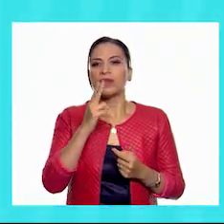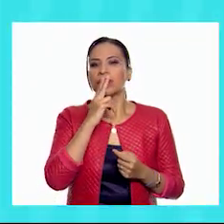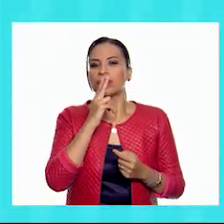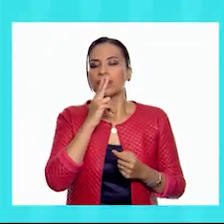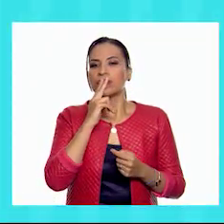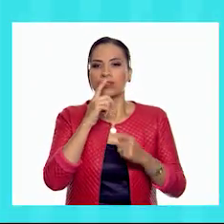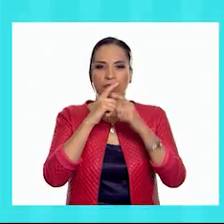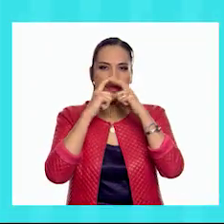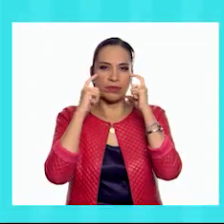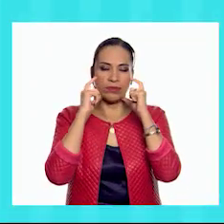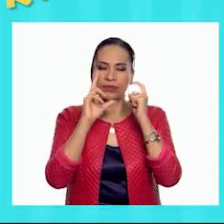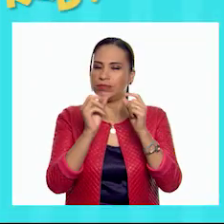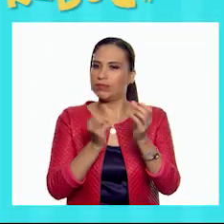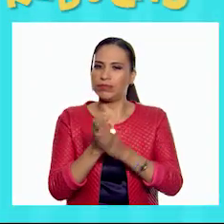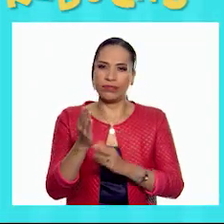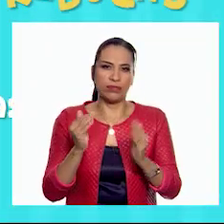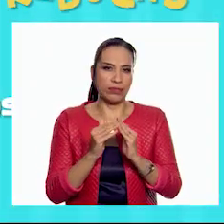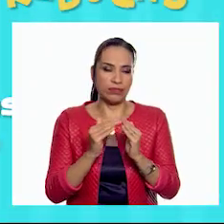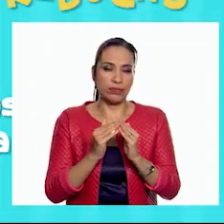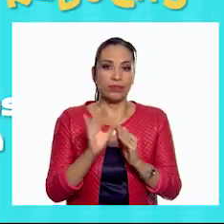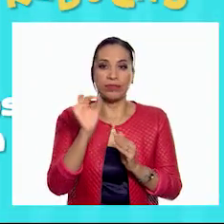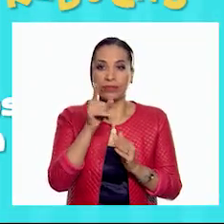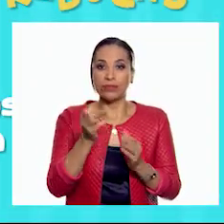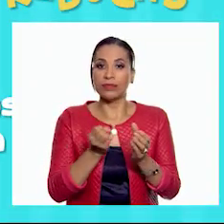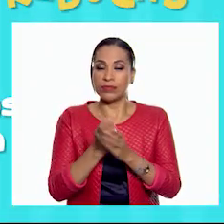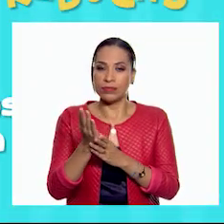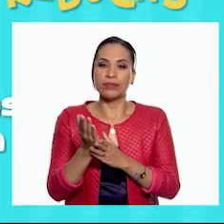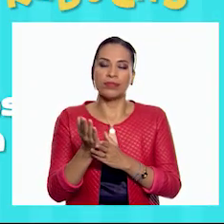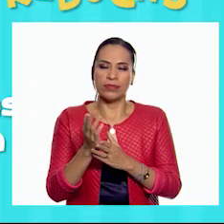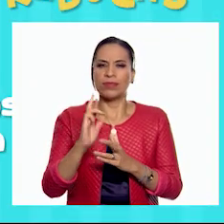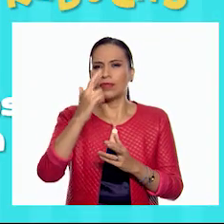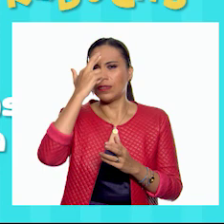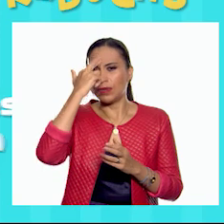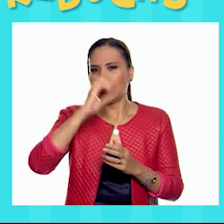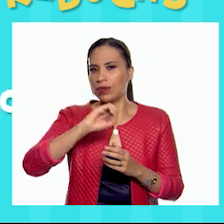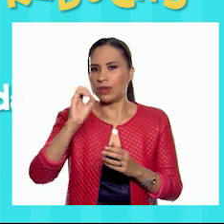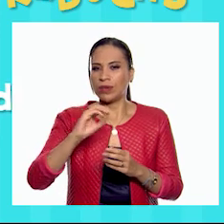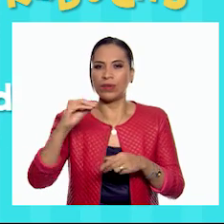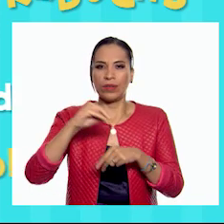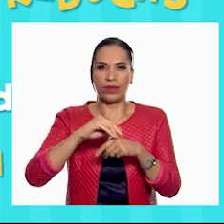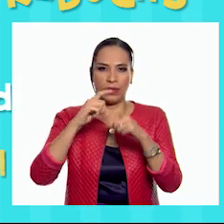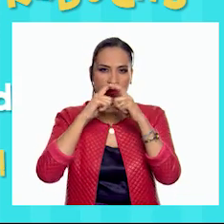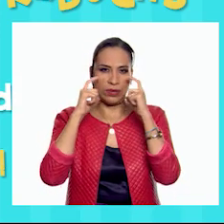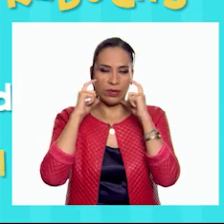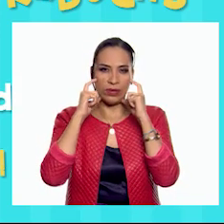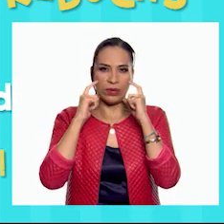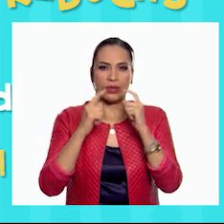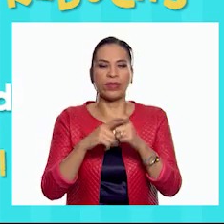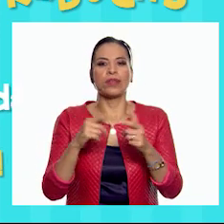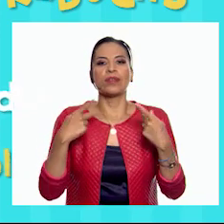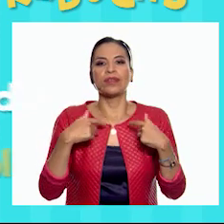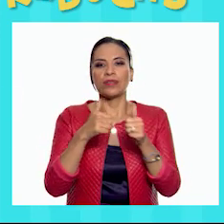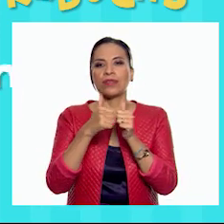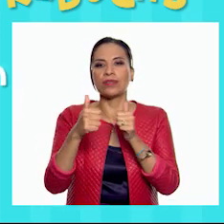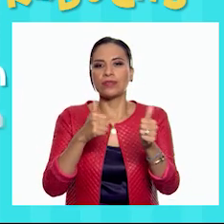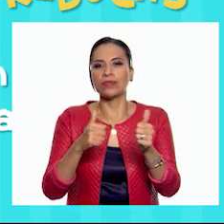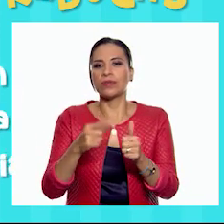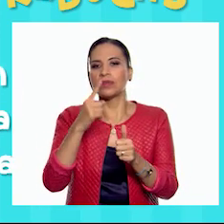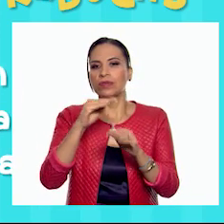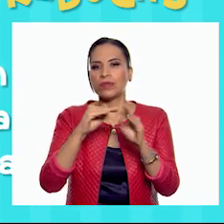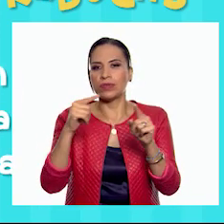Utiliza cubrebocas. No salgas de casa. Si tienes que hacerlo, recuerda que es obligatorio utilizarlo. Mantén una distancia mínima